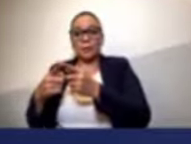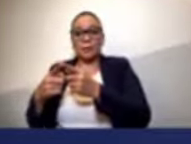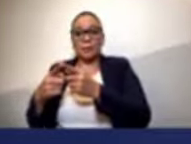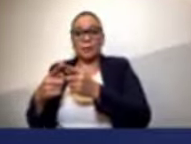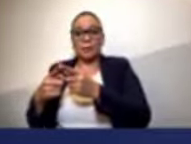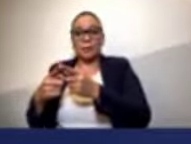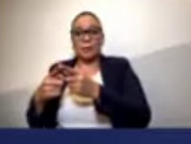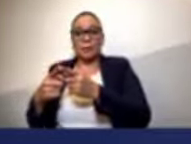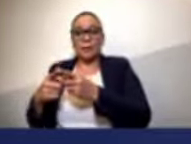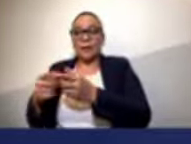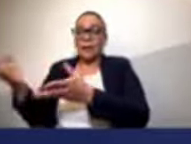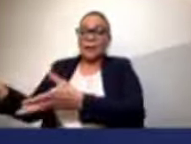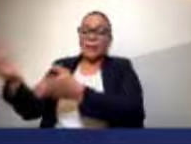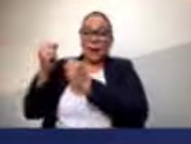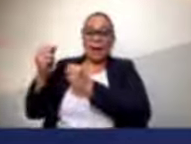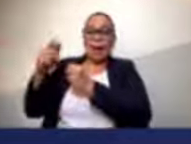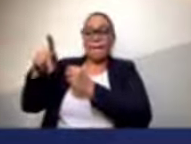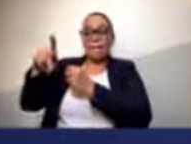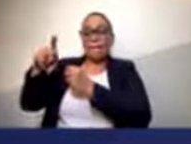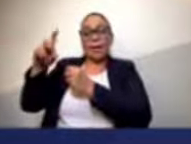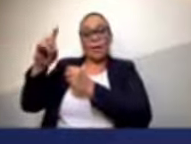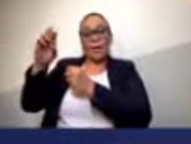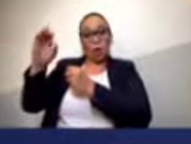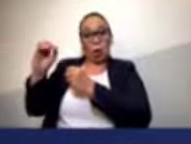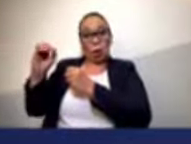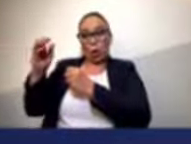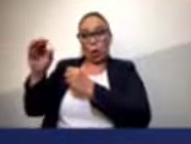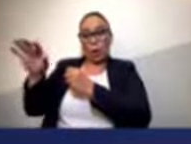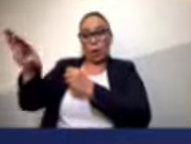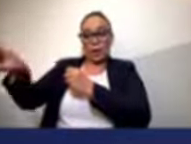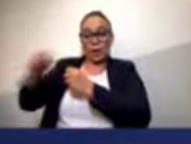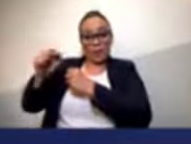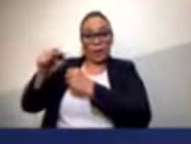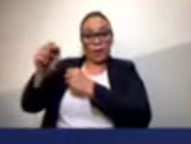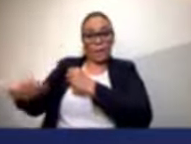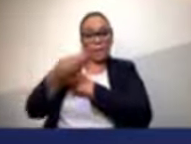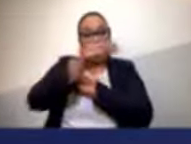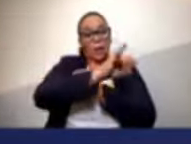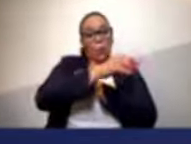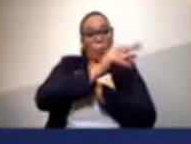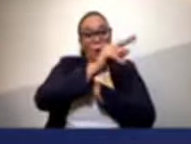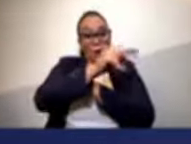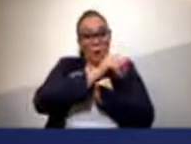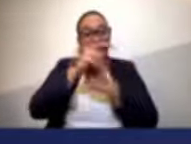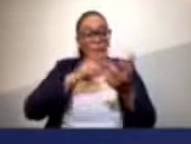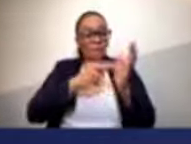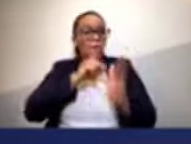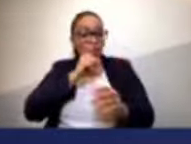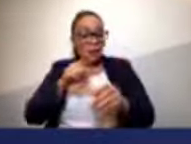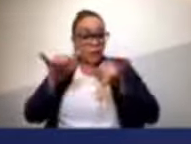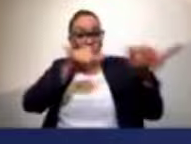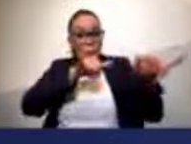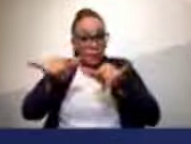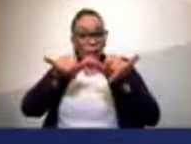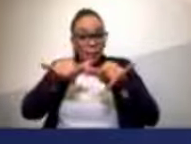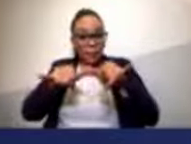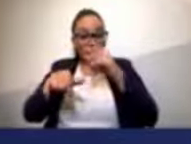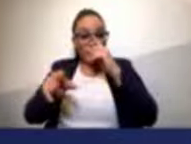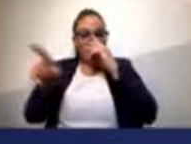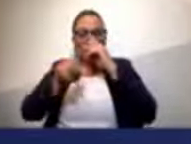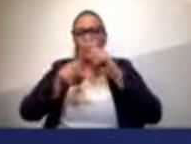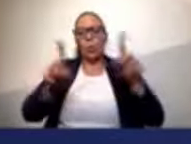Juana, al final del día no es igualdad verdadera, no es,